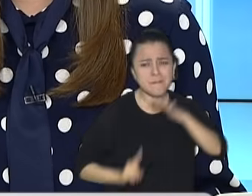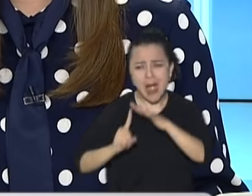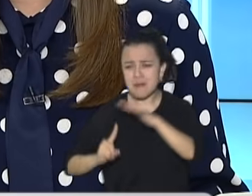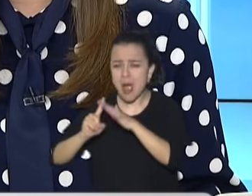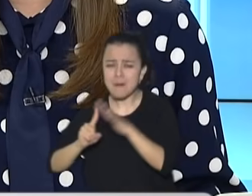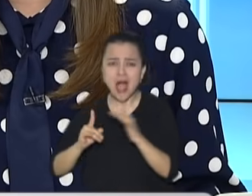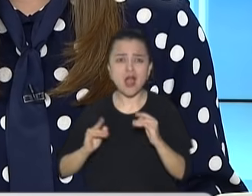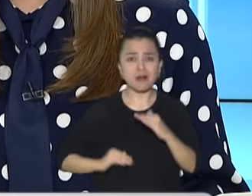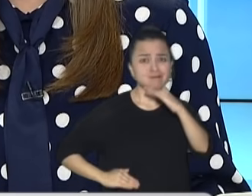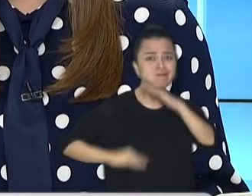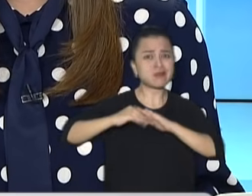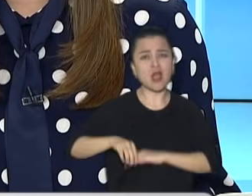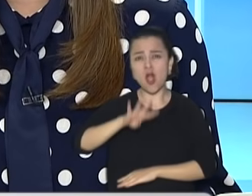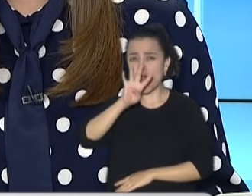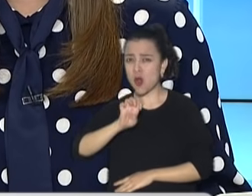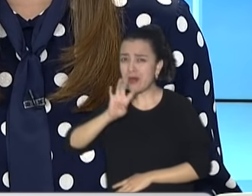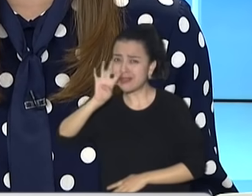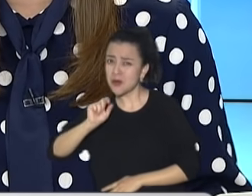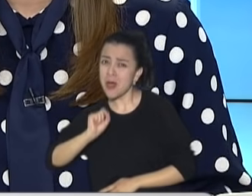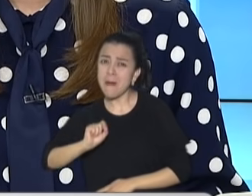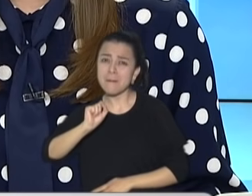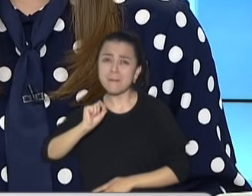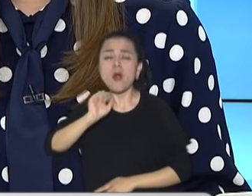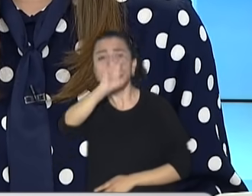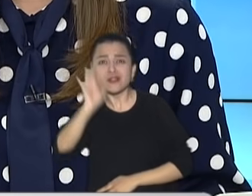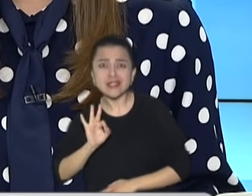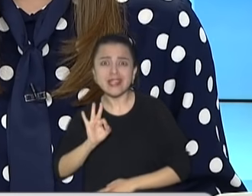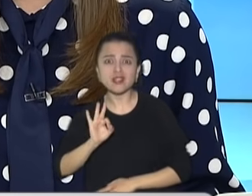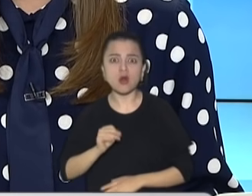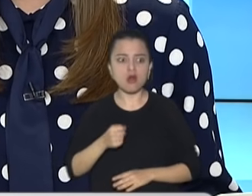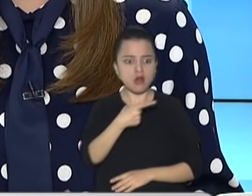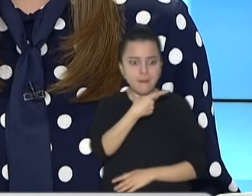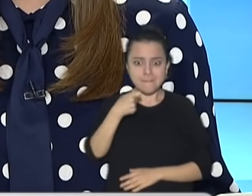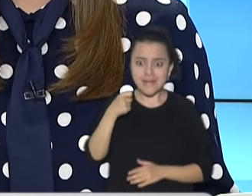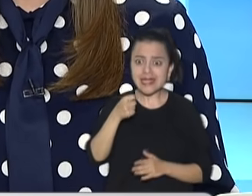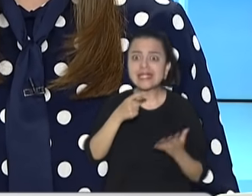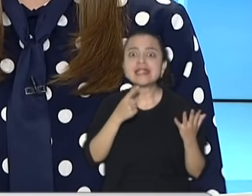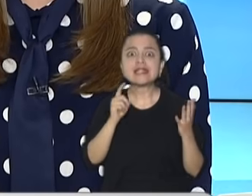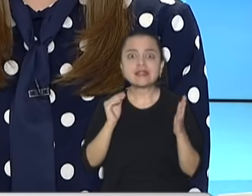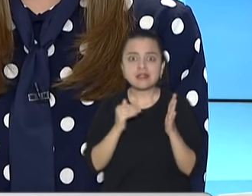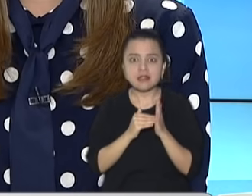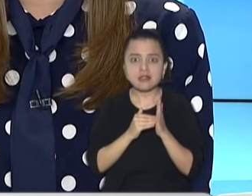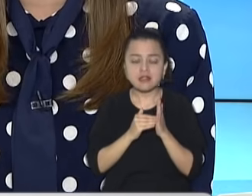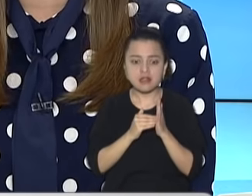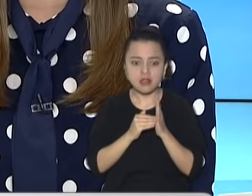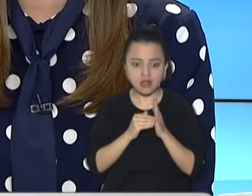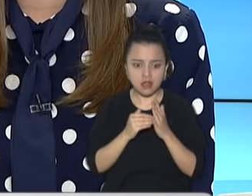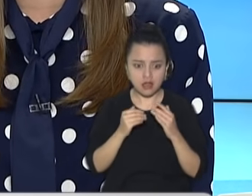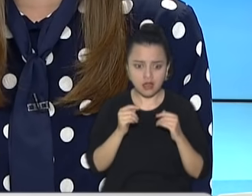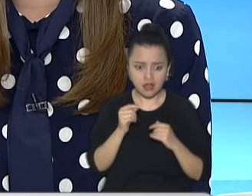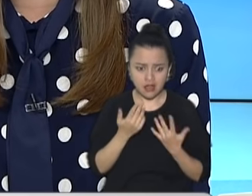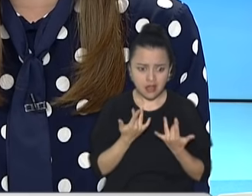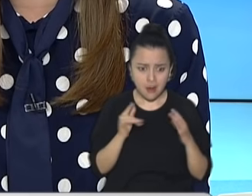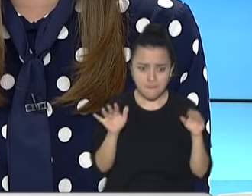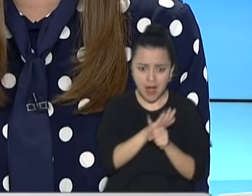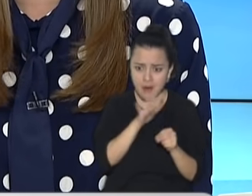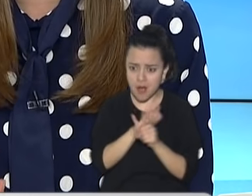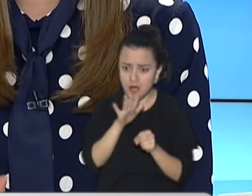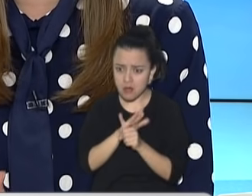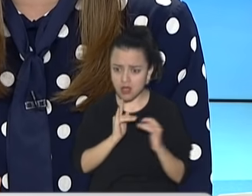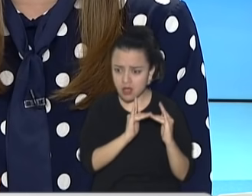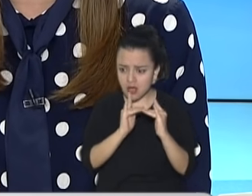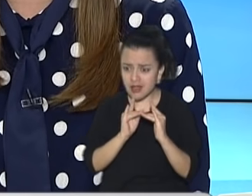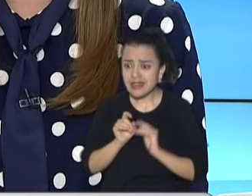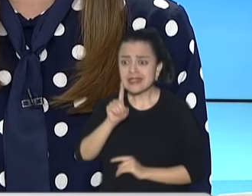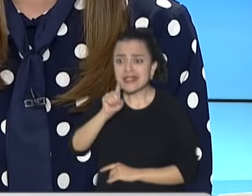de UCI alcanzó el 99%. De 1.116 camas, 63 pacientes están en cola esperando